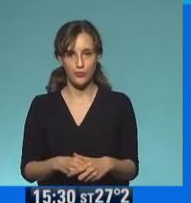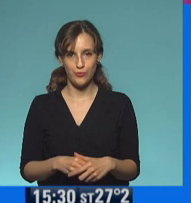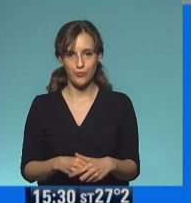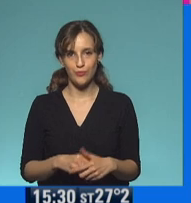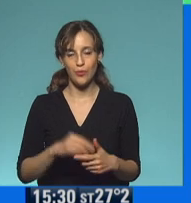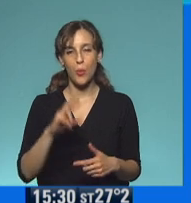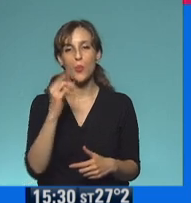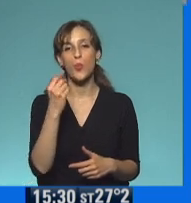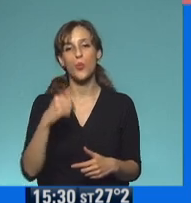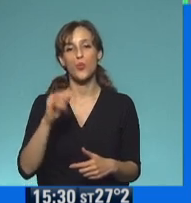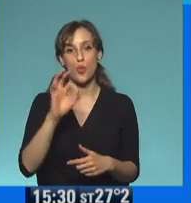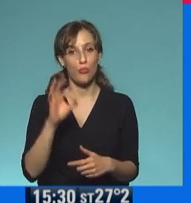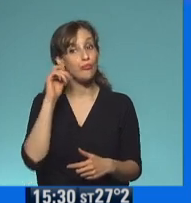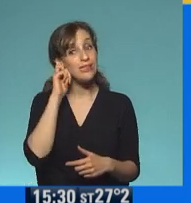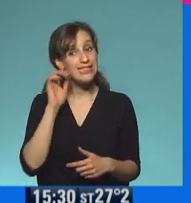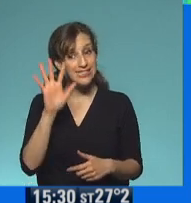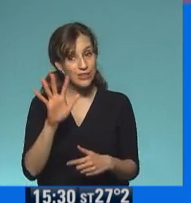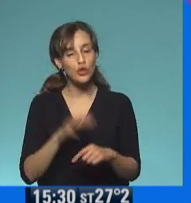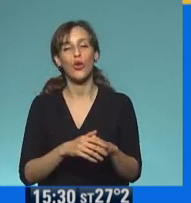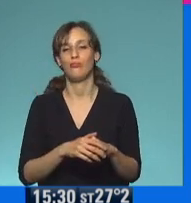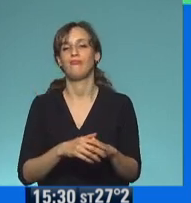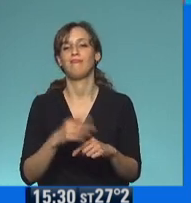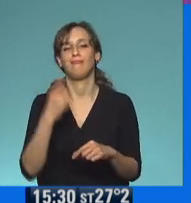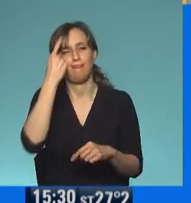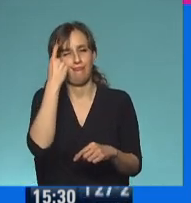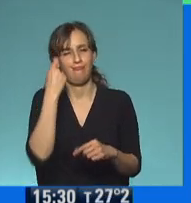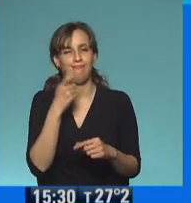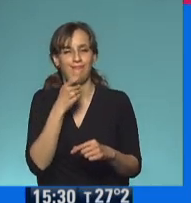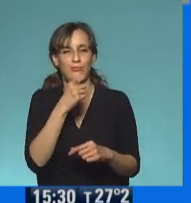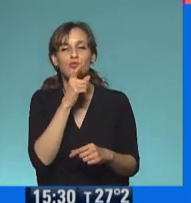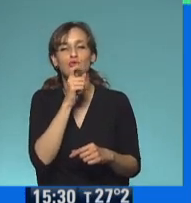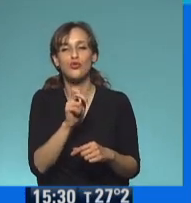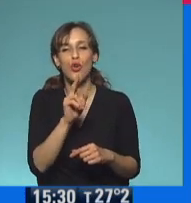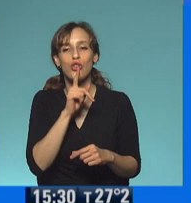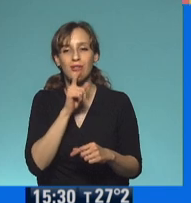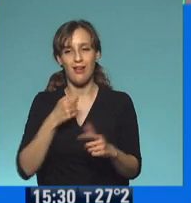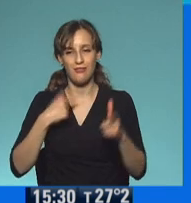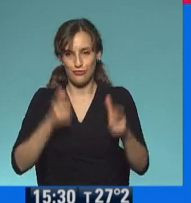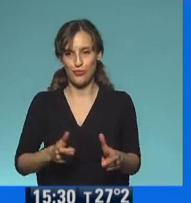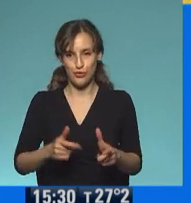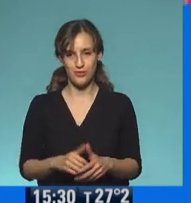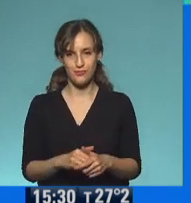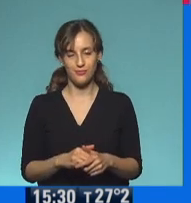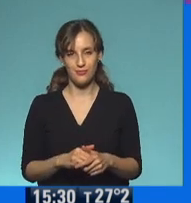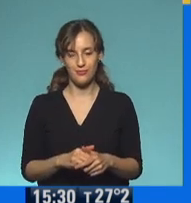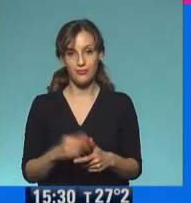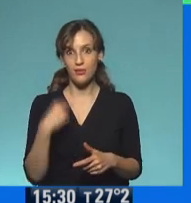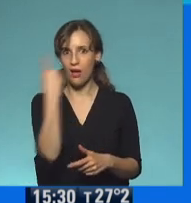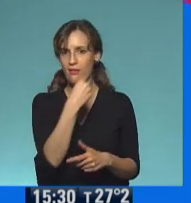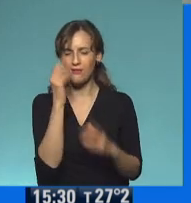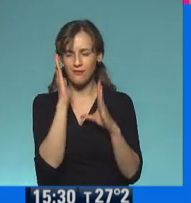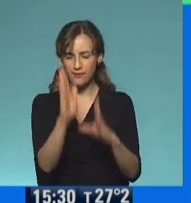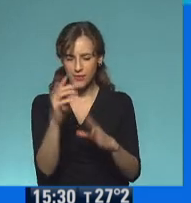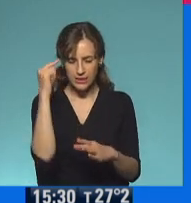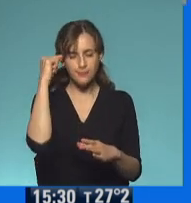Bruno, de 5 años. Está señalando torta, aprendiendo con ustedes. Excelente. Cara de concentración